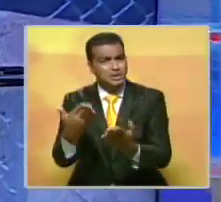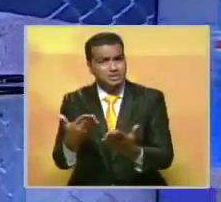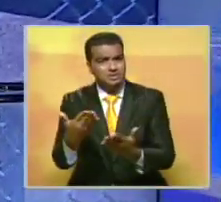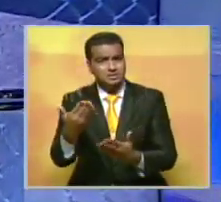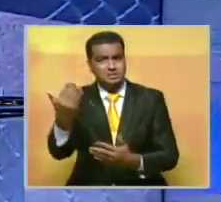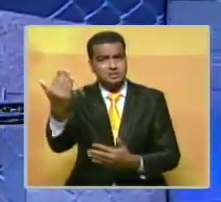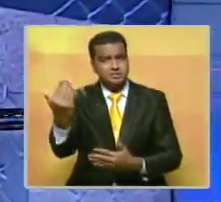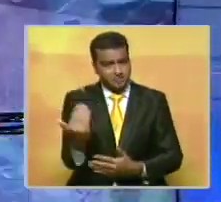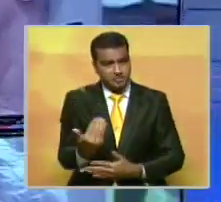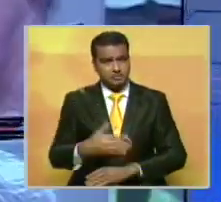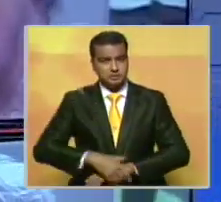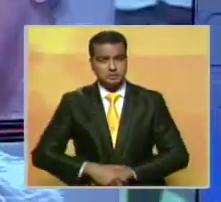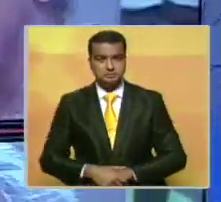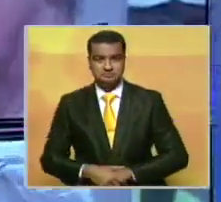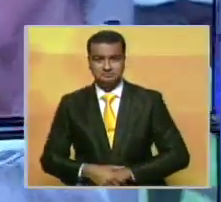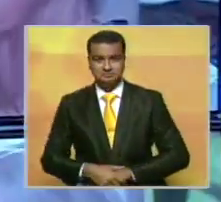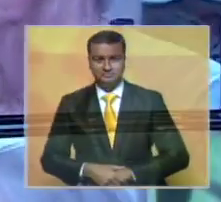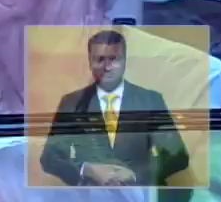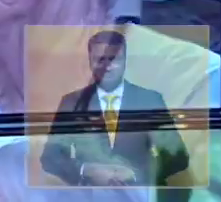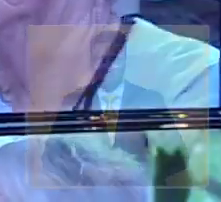sabremos al regreso.